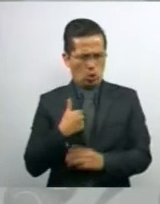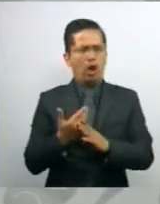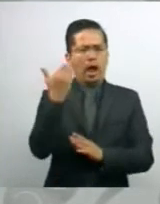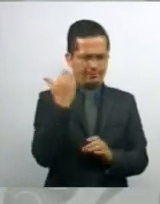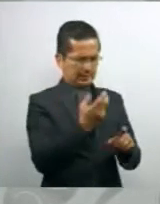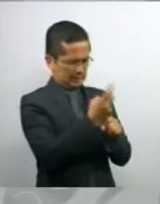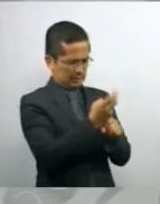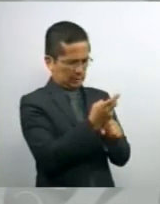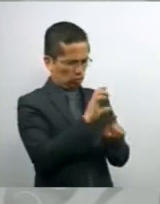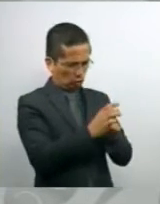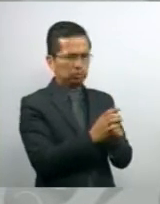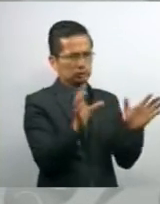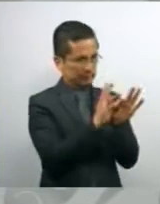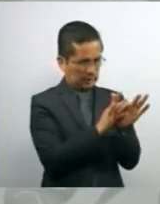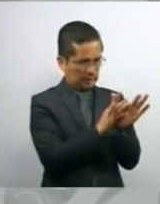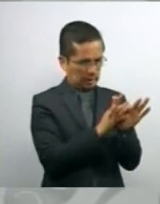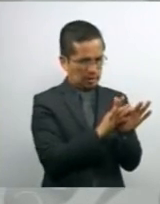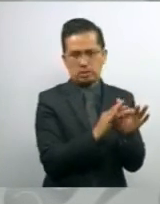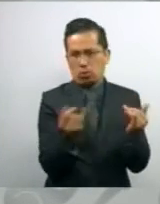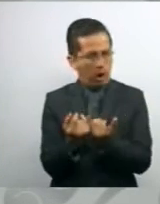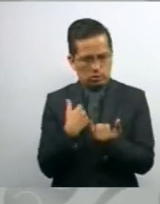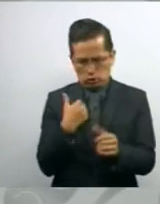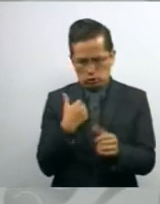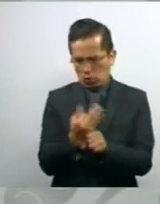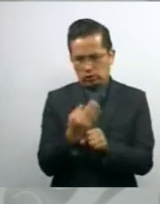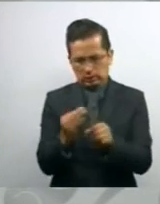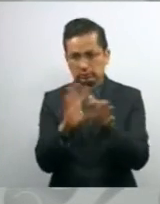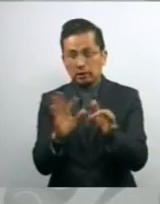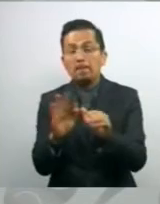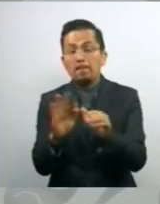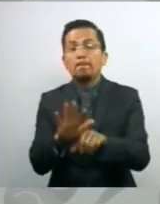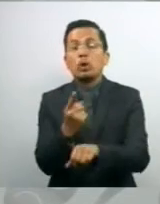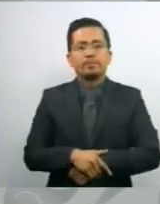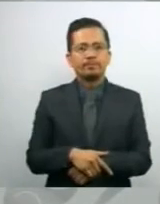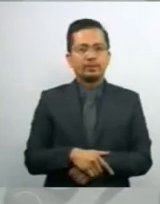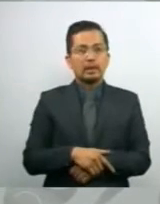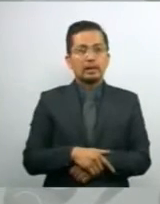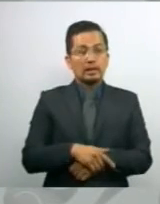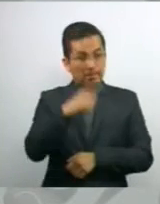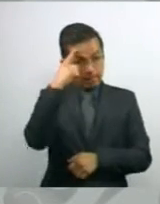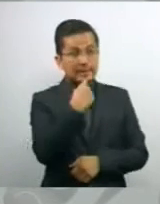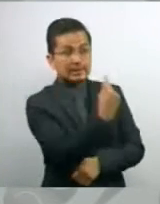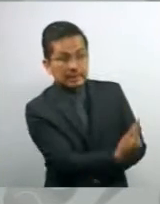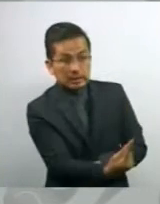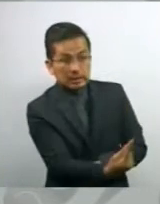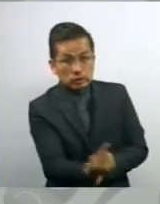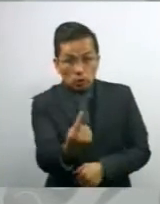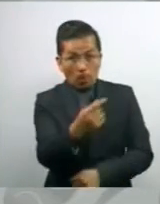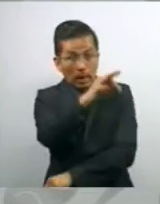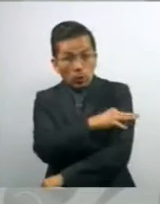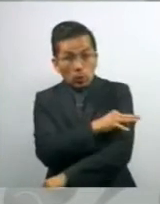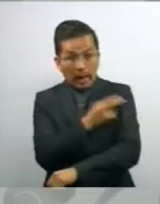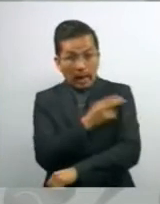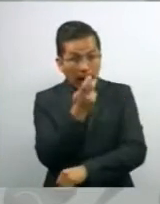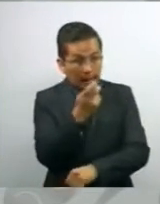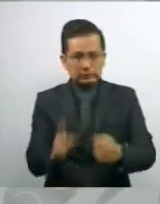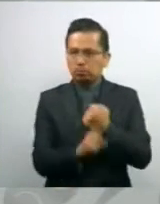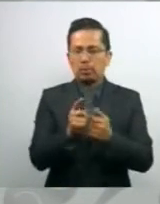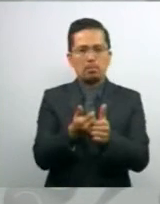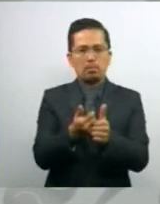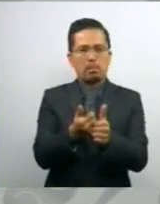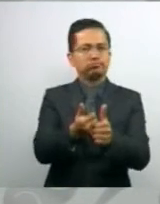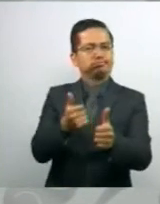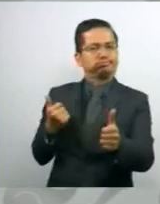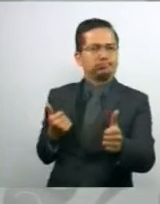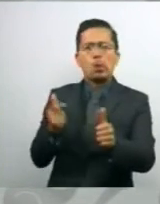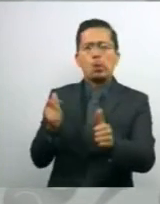relevante. Porque el problema de vacunación infantil se viene arrastrando desde el 2019. Es decir, no es un problema por la